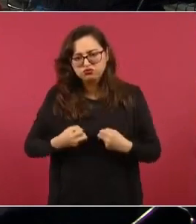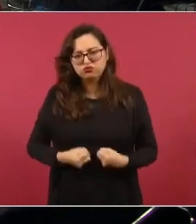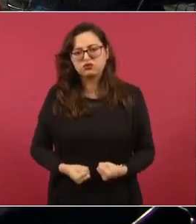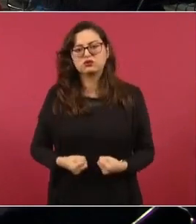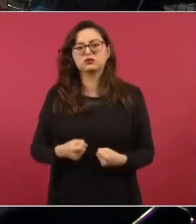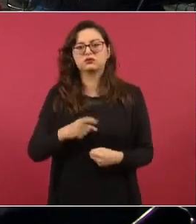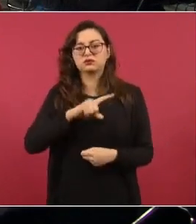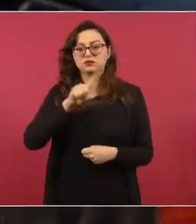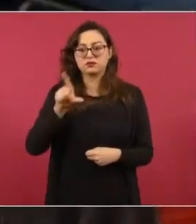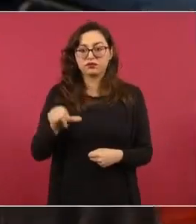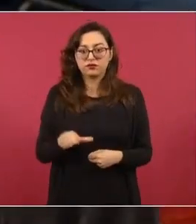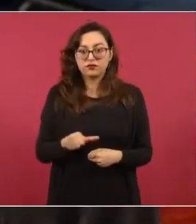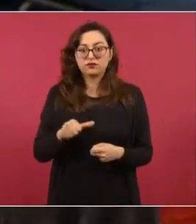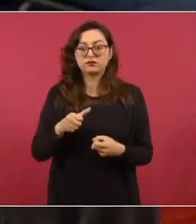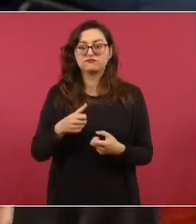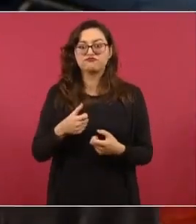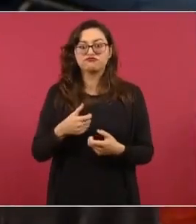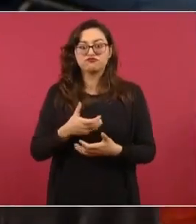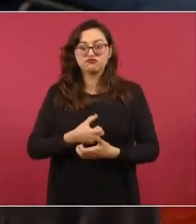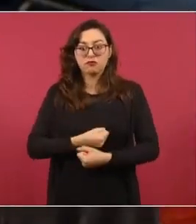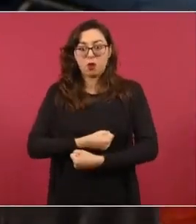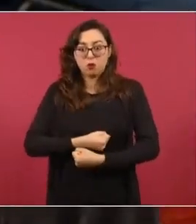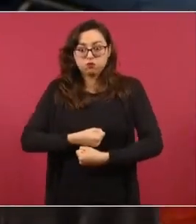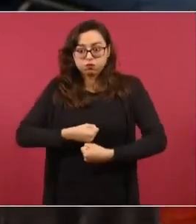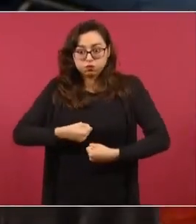trabajo subir de peso por esta